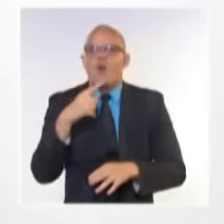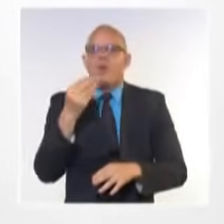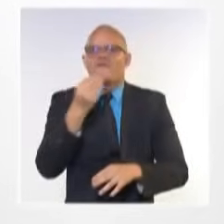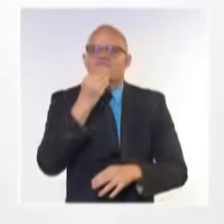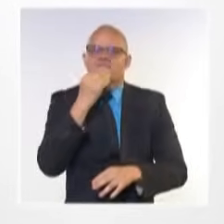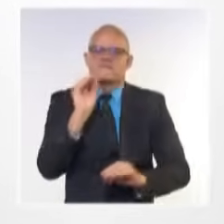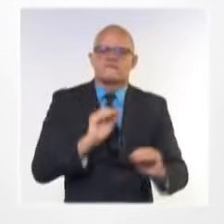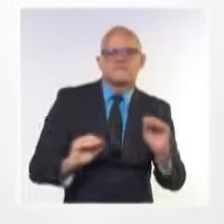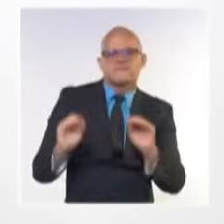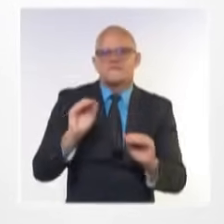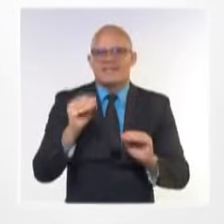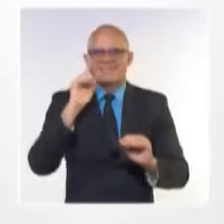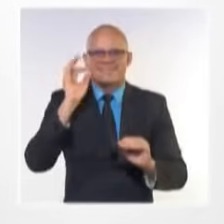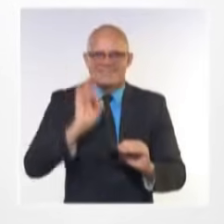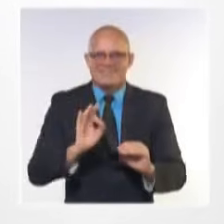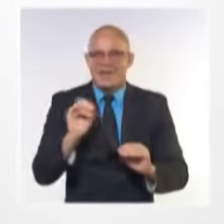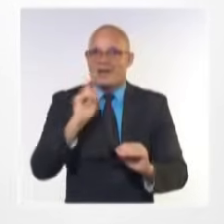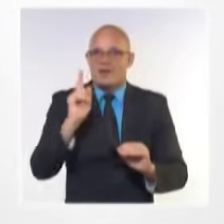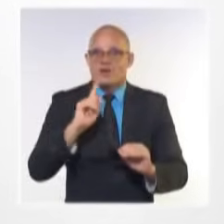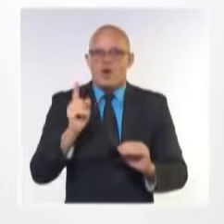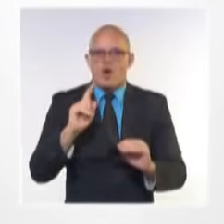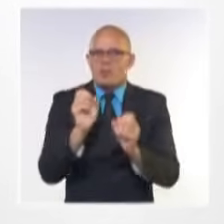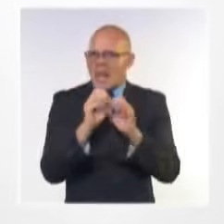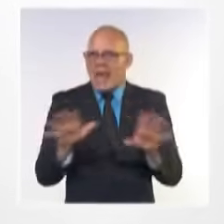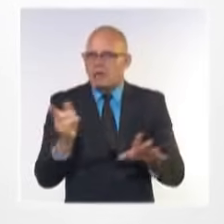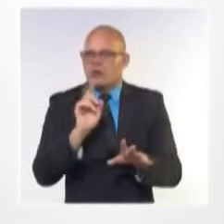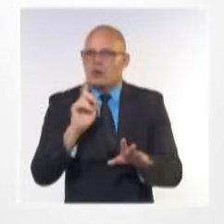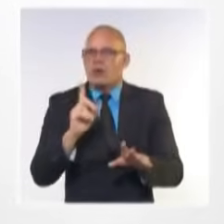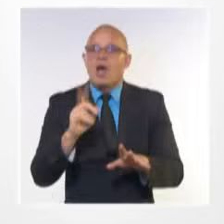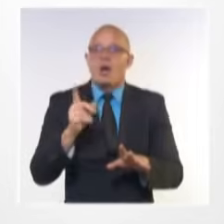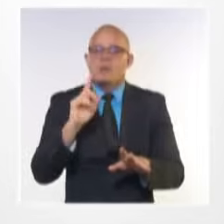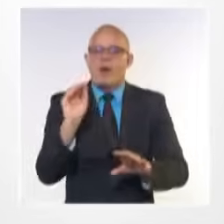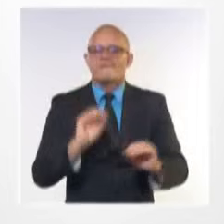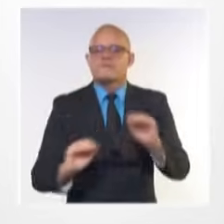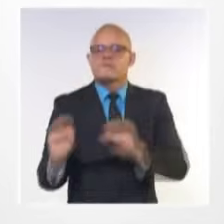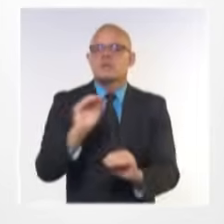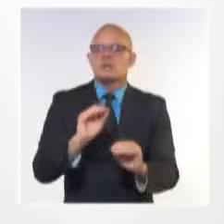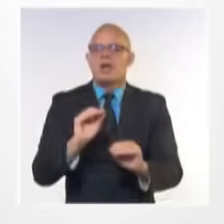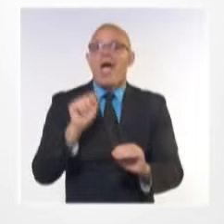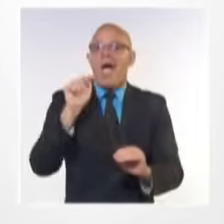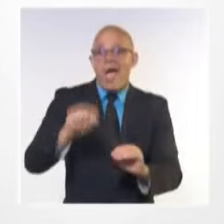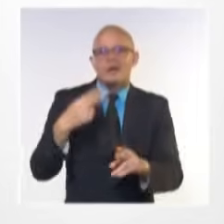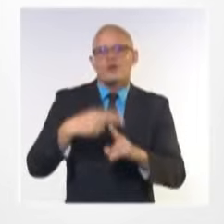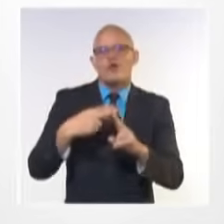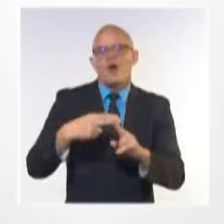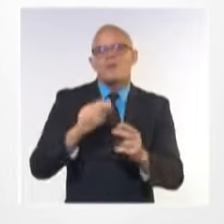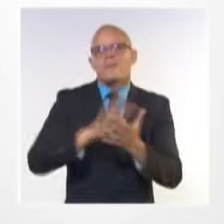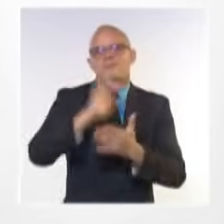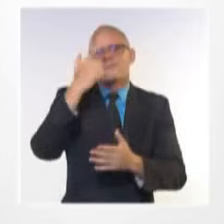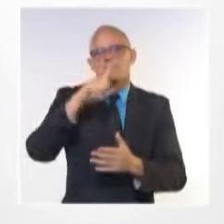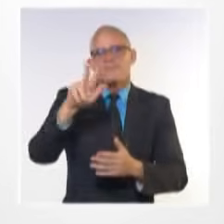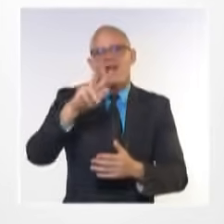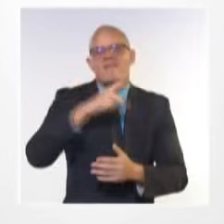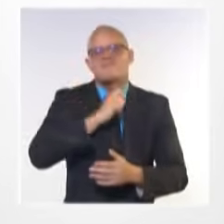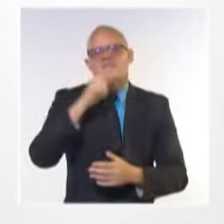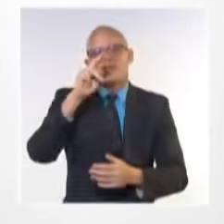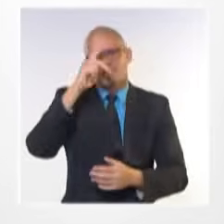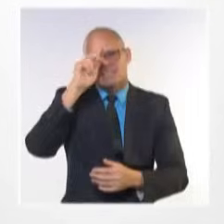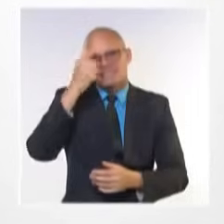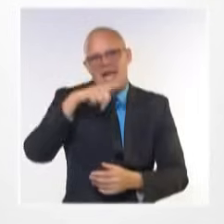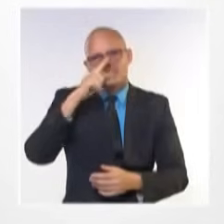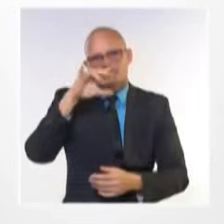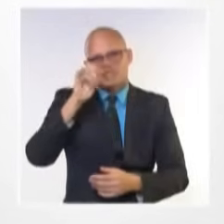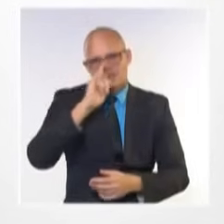administración, cuidado de disponibilidad. Estoy hablando del director de la UEB y de la directora económica. ¿Y el TCP? Y amparado, ahora le